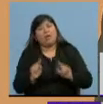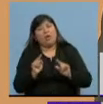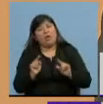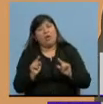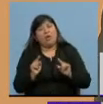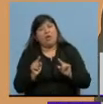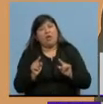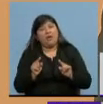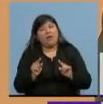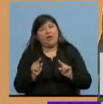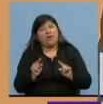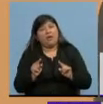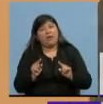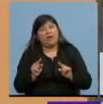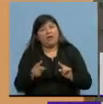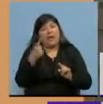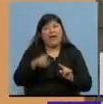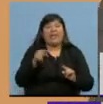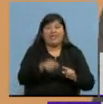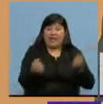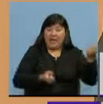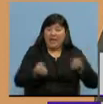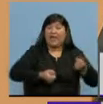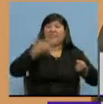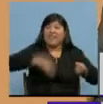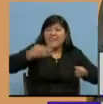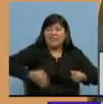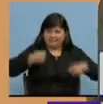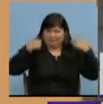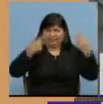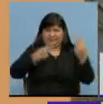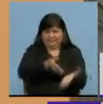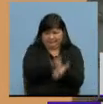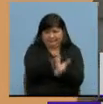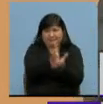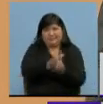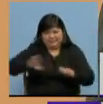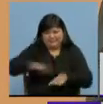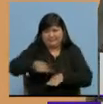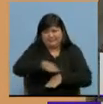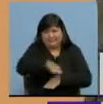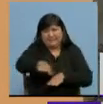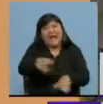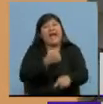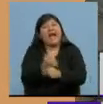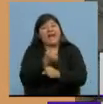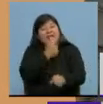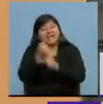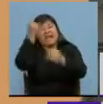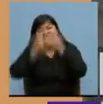el auto tenga contundencia sobre el final de la carrera, que es donde por ahí los otros se desgastan y uno trata